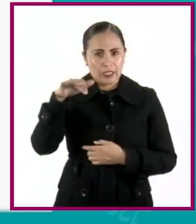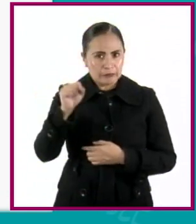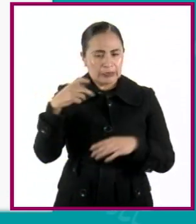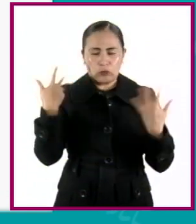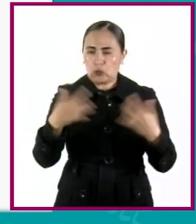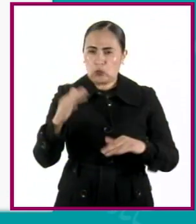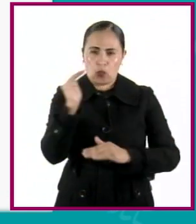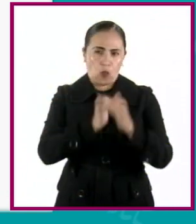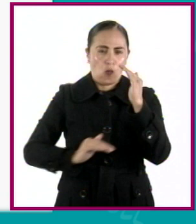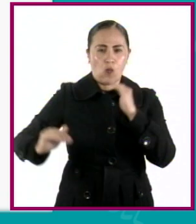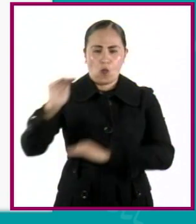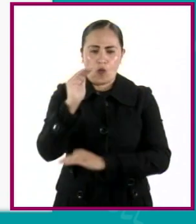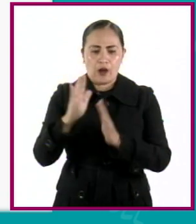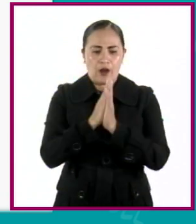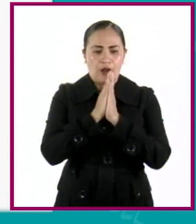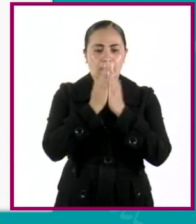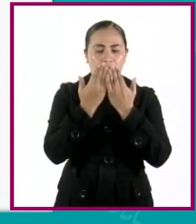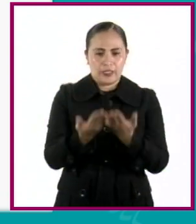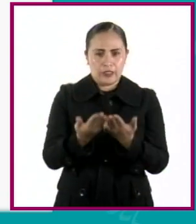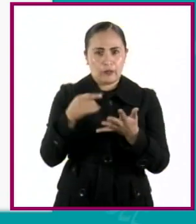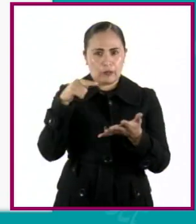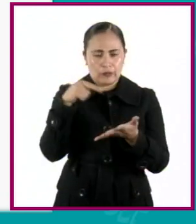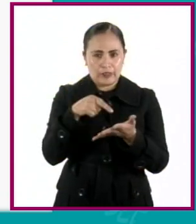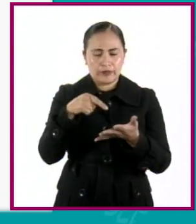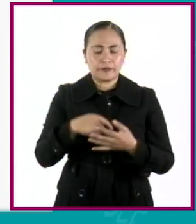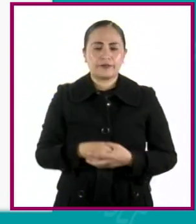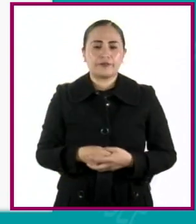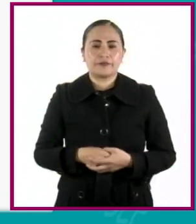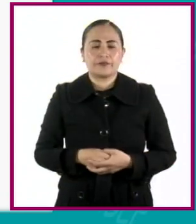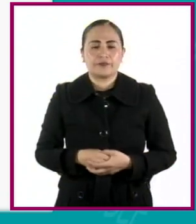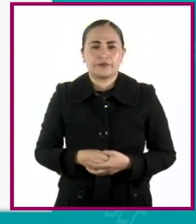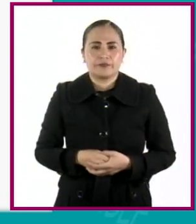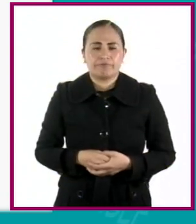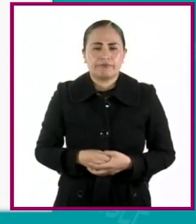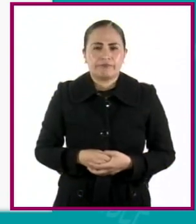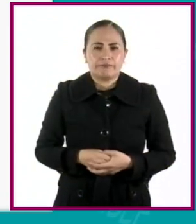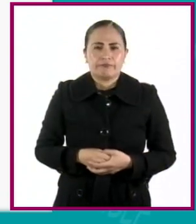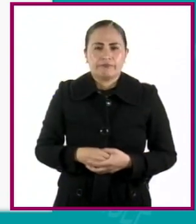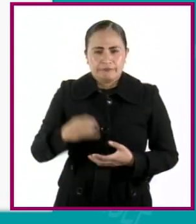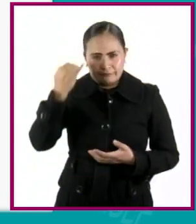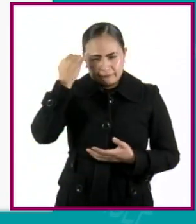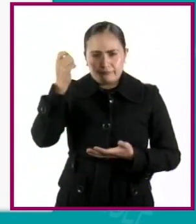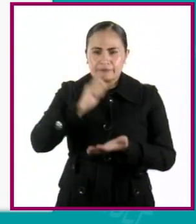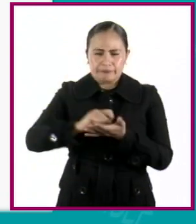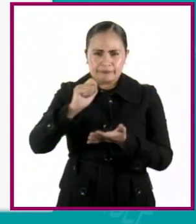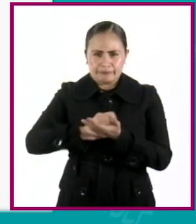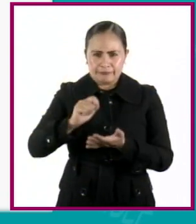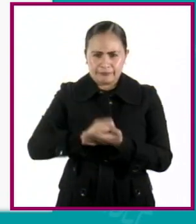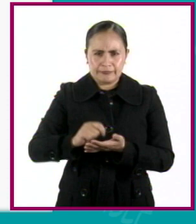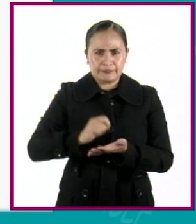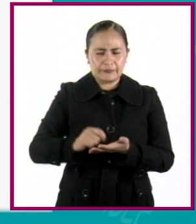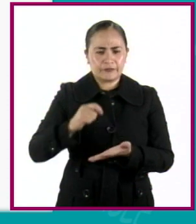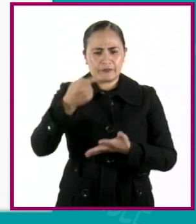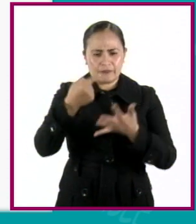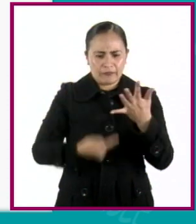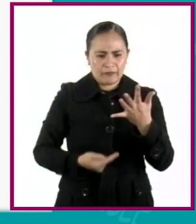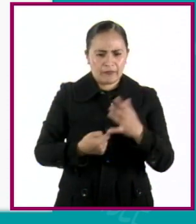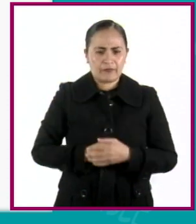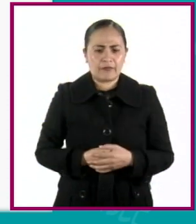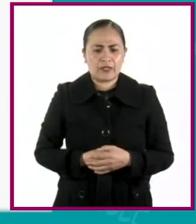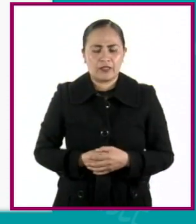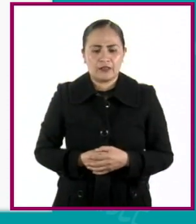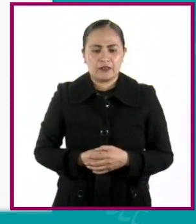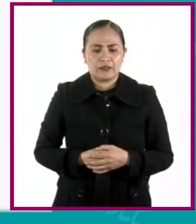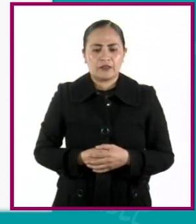por su libro de Mathematical Biology, el cual ha contribuido en muchas áreas que van desde la comprensión y la